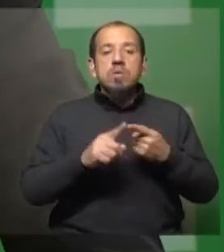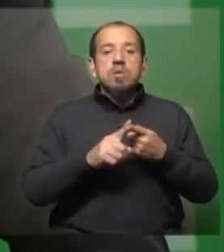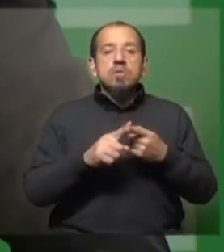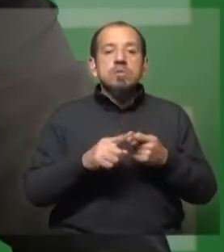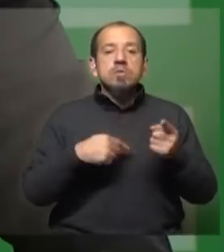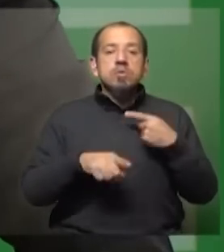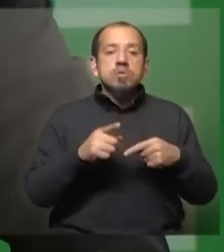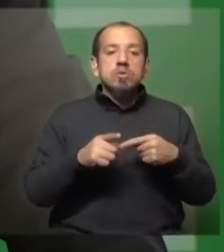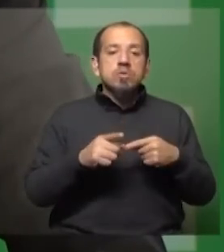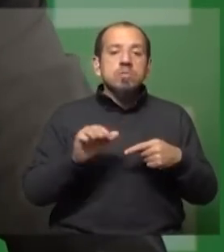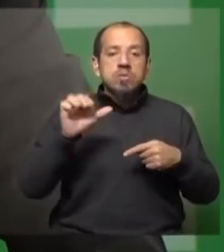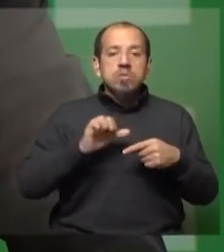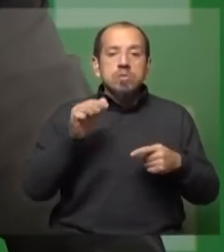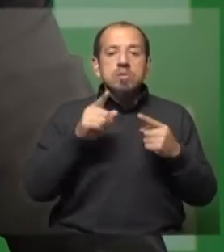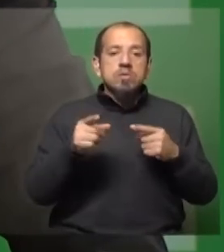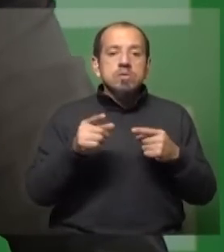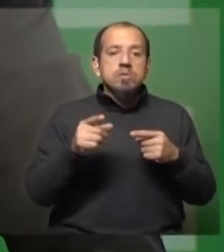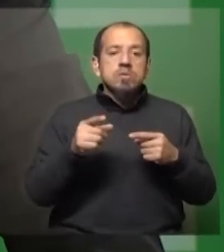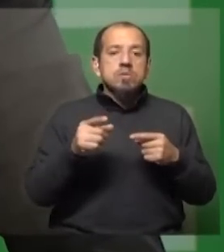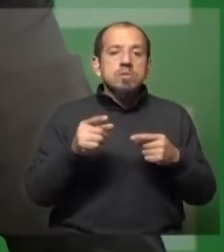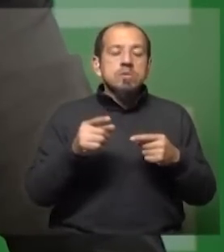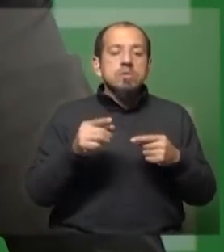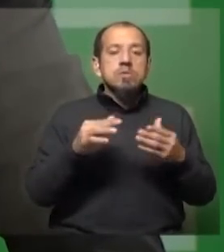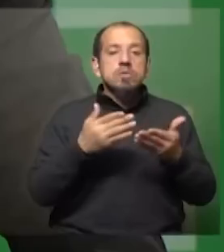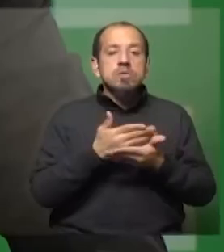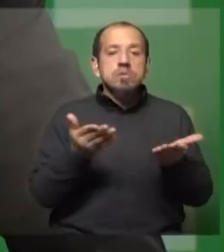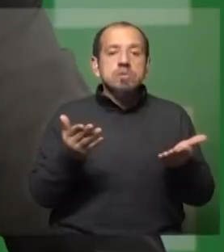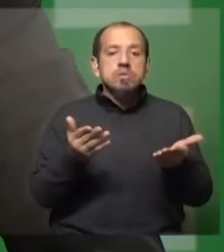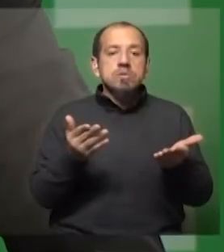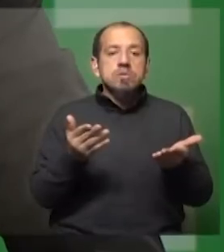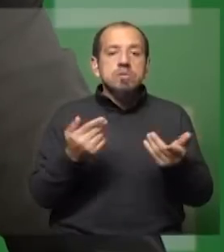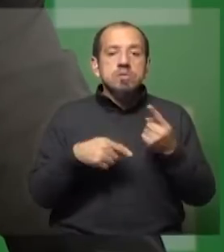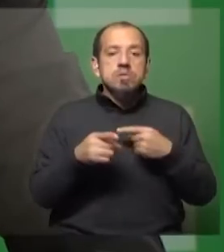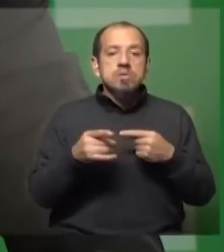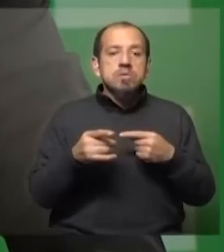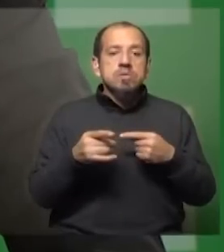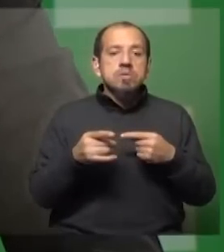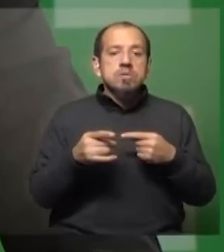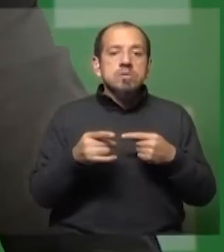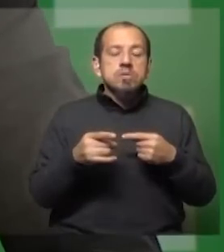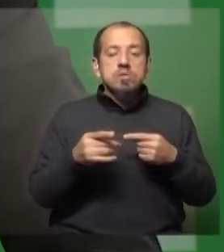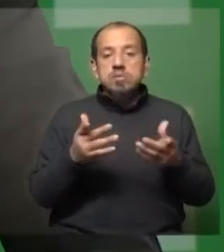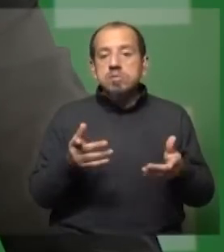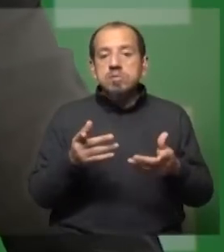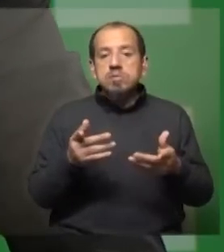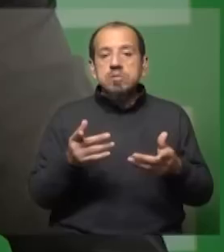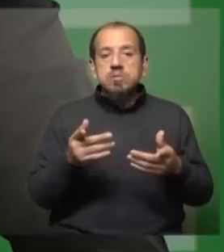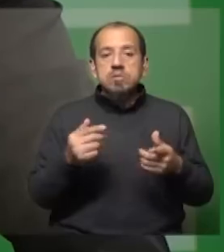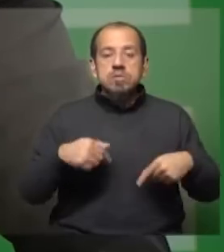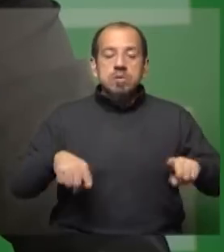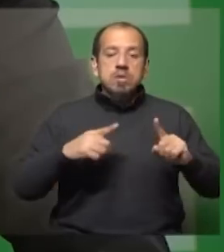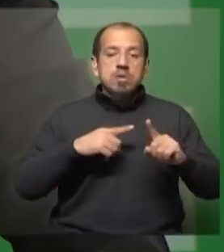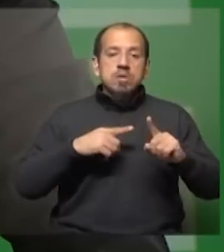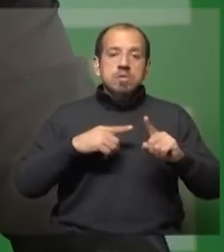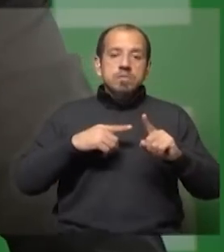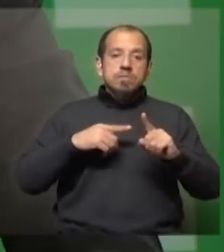así como Europa pone ahora arriba la mesa un planteo sobre el tema ambiental el mercosur perfectamente porque cambió